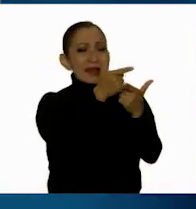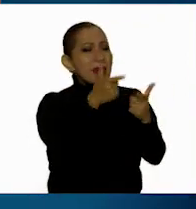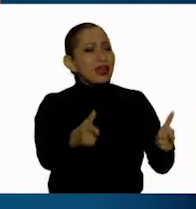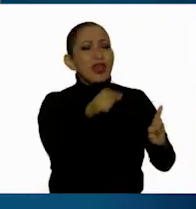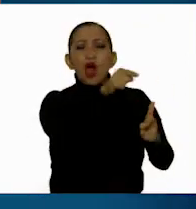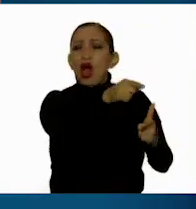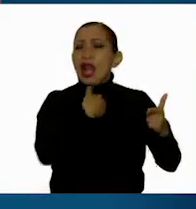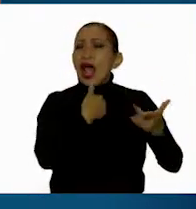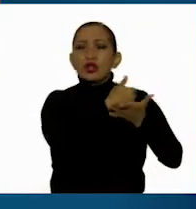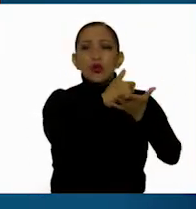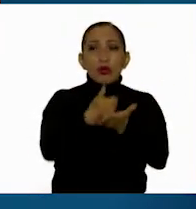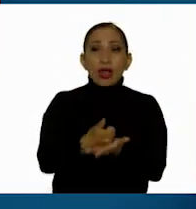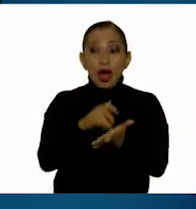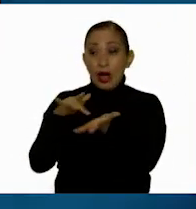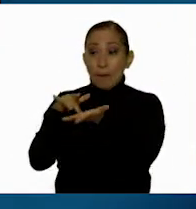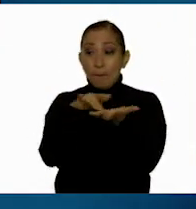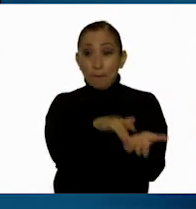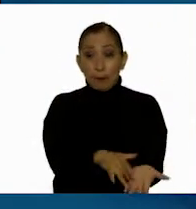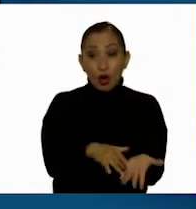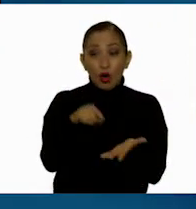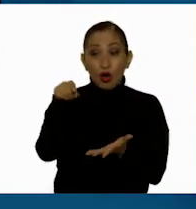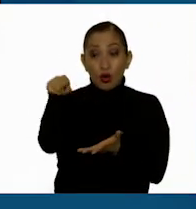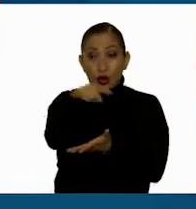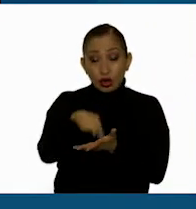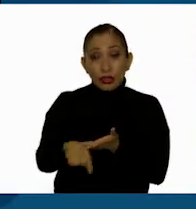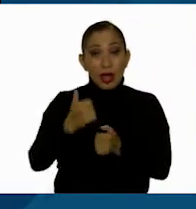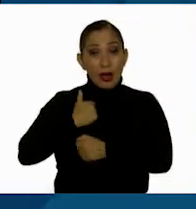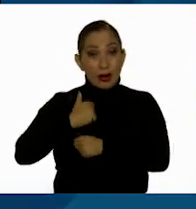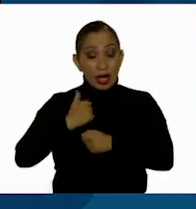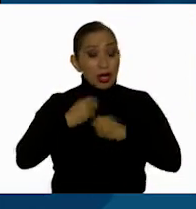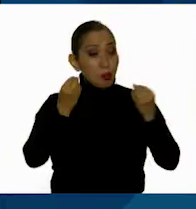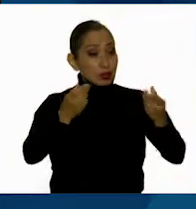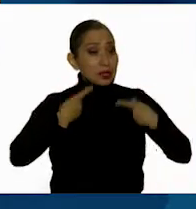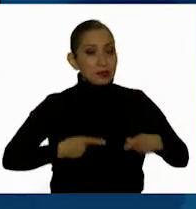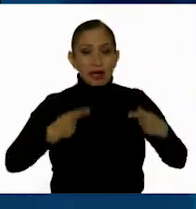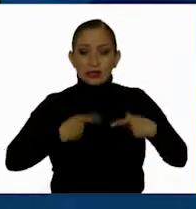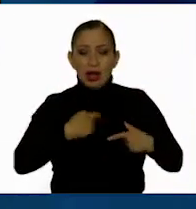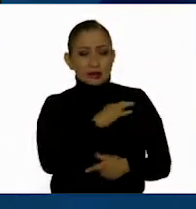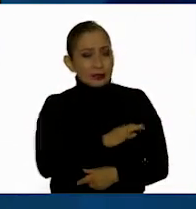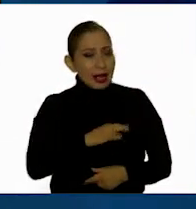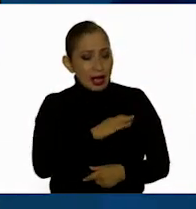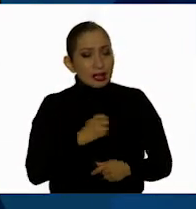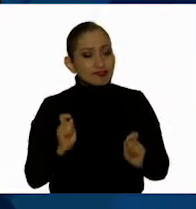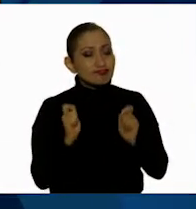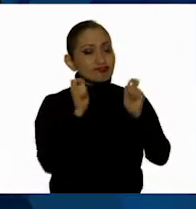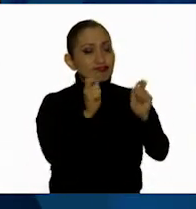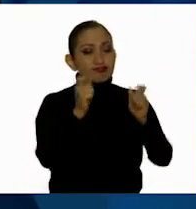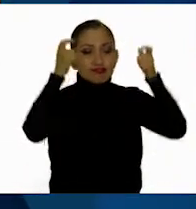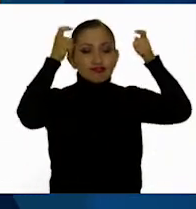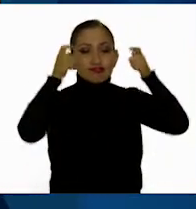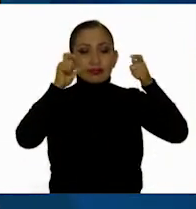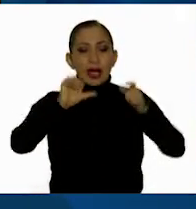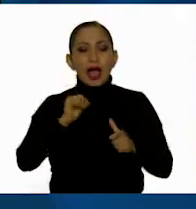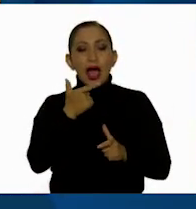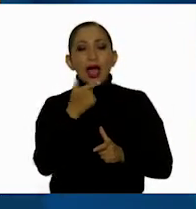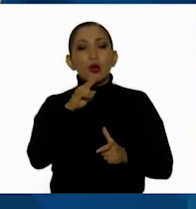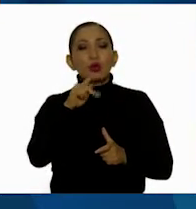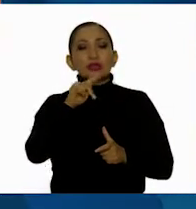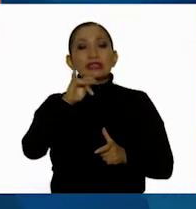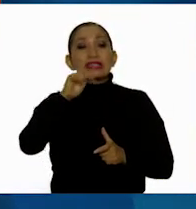Libertador. Con el apoyo de las tropas acuarteladas y una muchedumbre animosa, fue coronado como Agustín